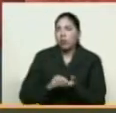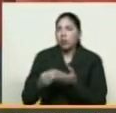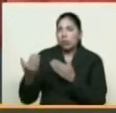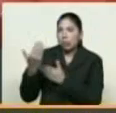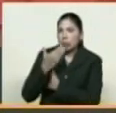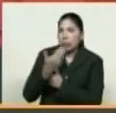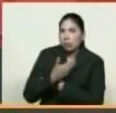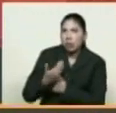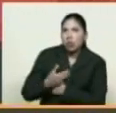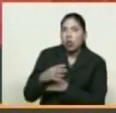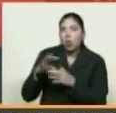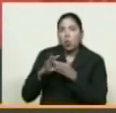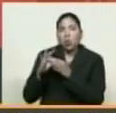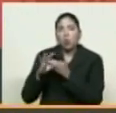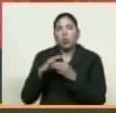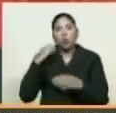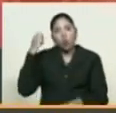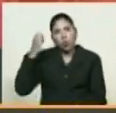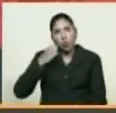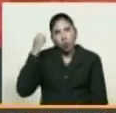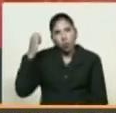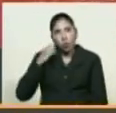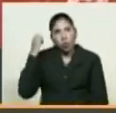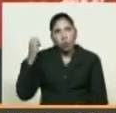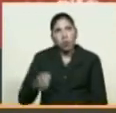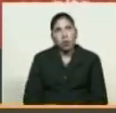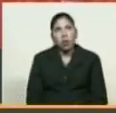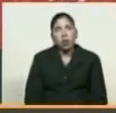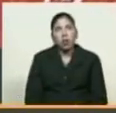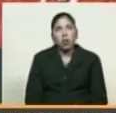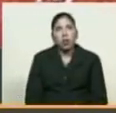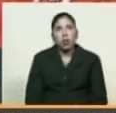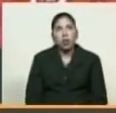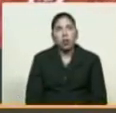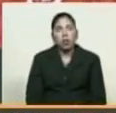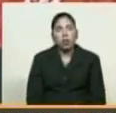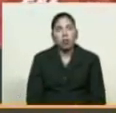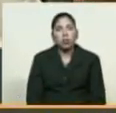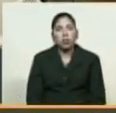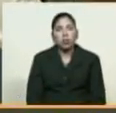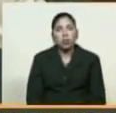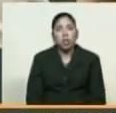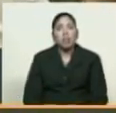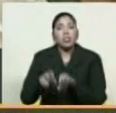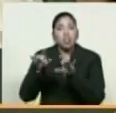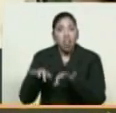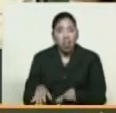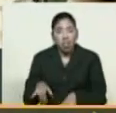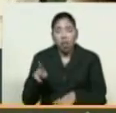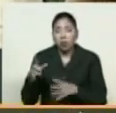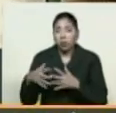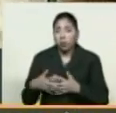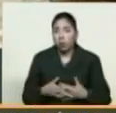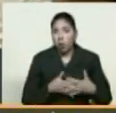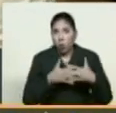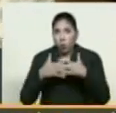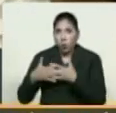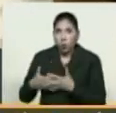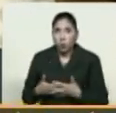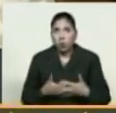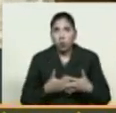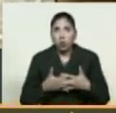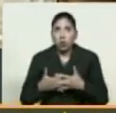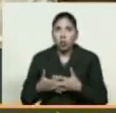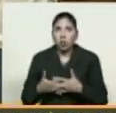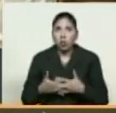por la Unión Europea, y considerando que ya lo anunciaba el secretario de Estado de Estados Unidos que iba a realizar una gira